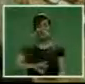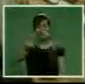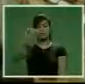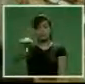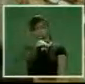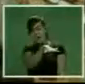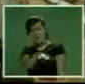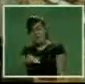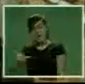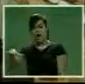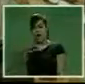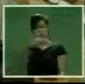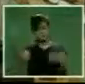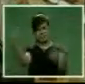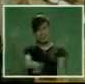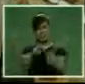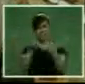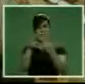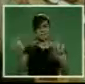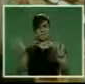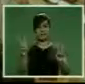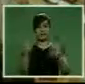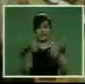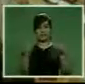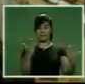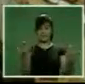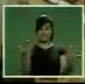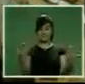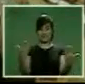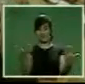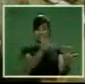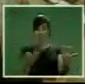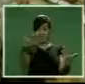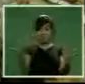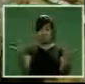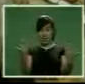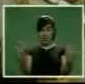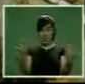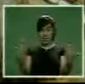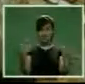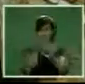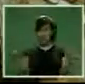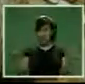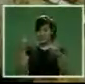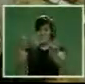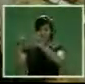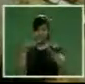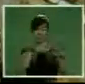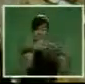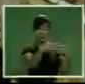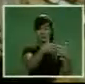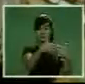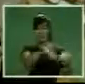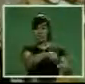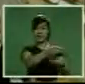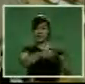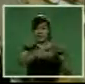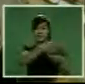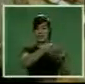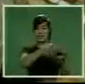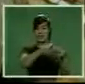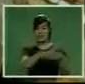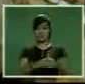paz estable. Y ahí está una diferencia bien, bien importante, porque la propia dinámica del sistema genera